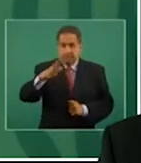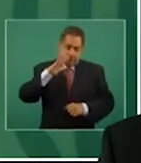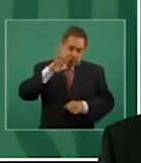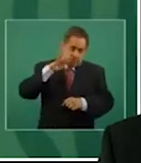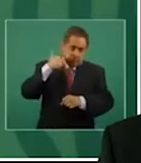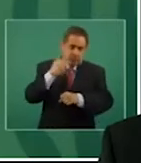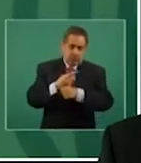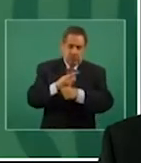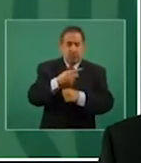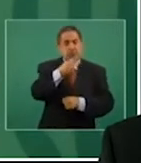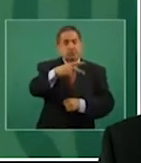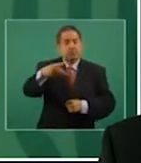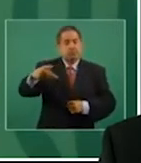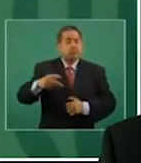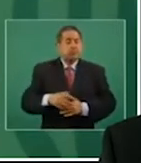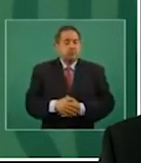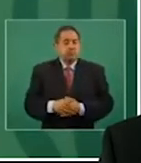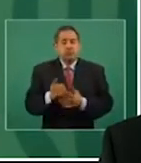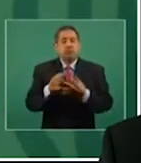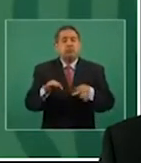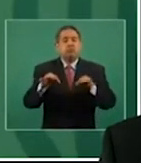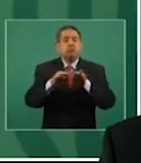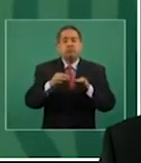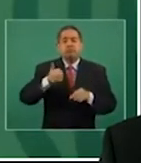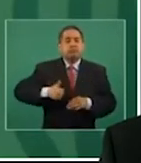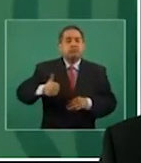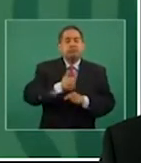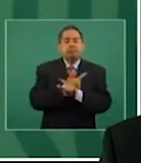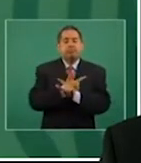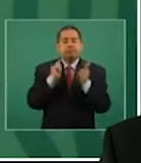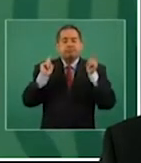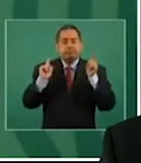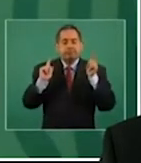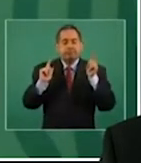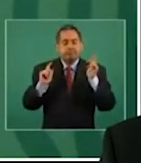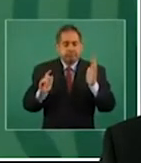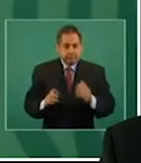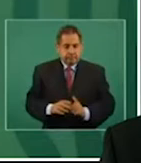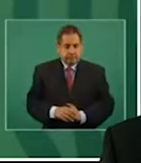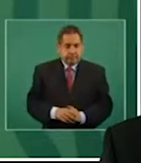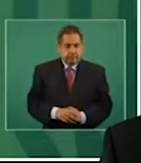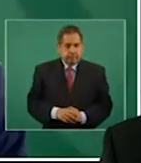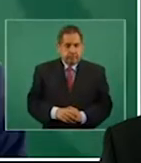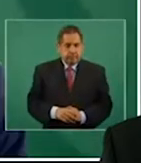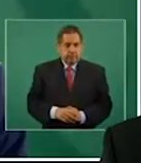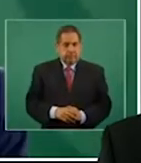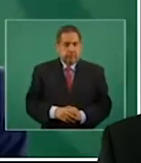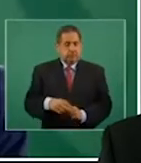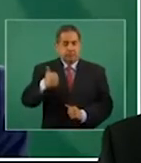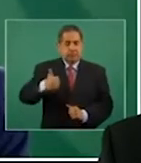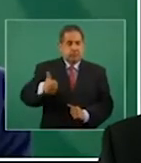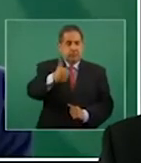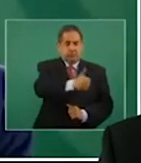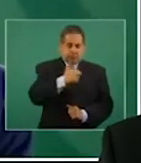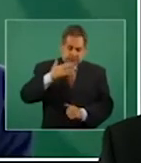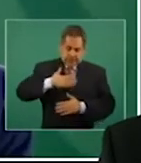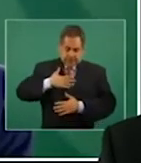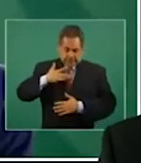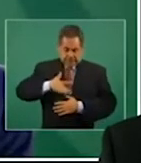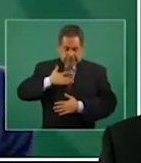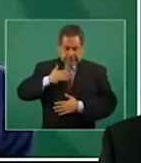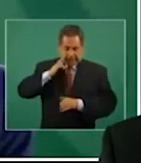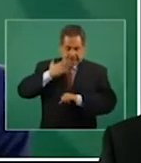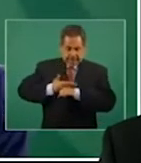al contraer covite 19 se trató de un proceso de investigación que se está llevando a cabo en el instituto de nutrición y el